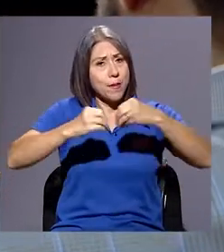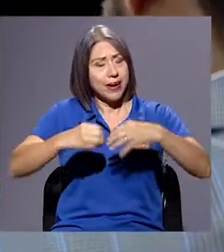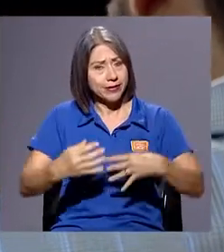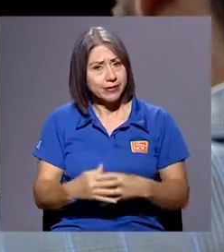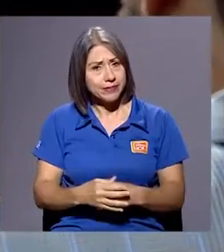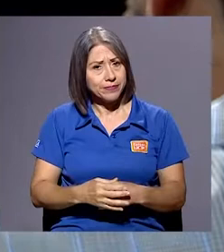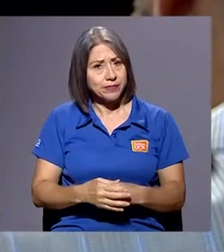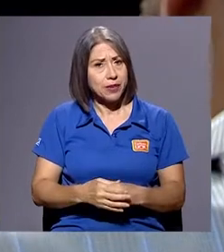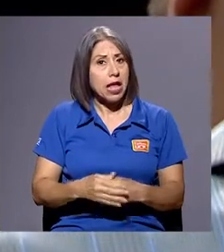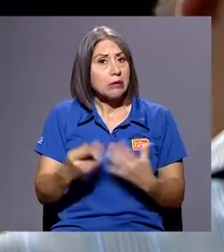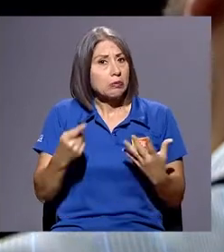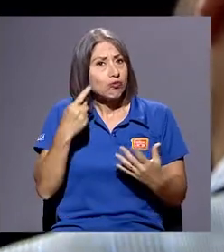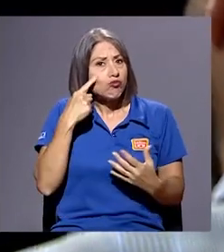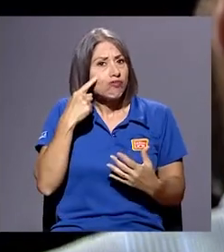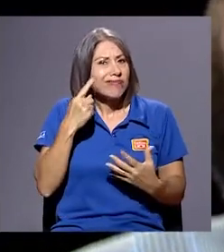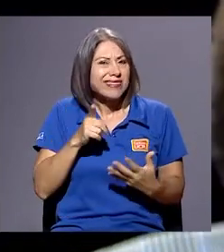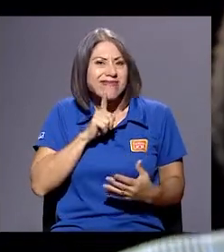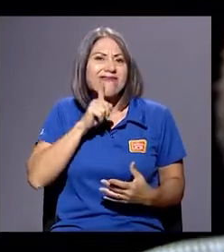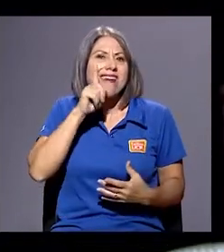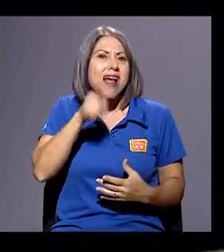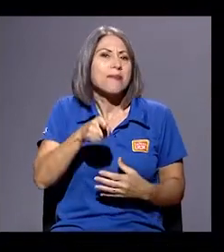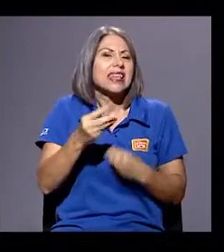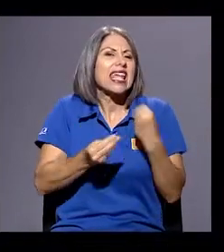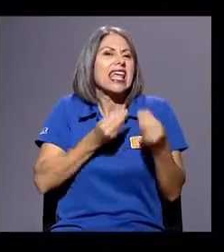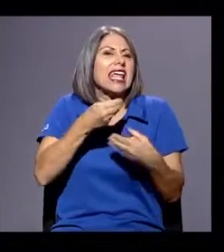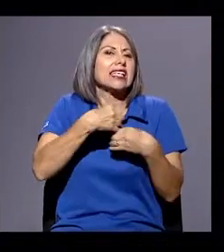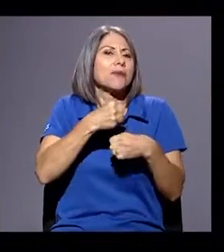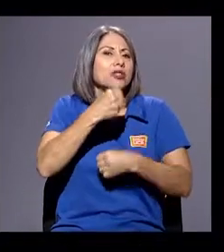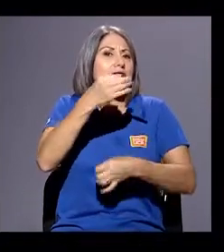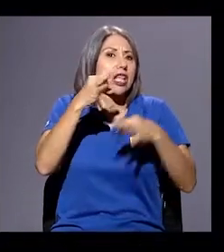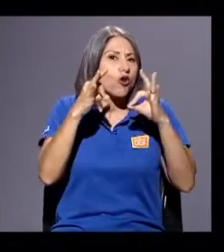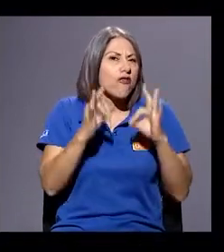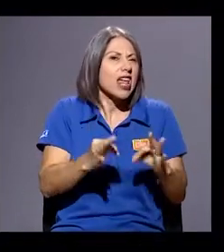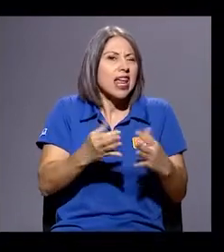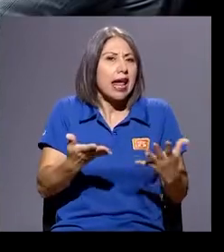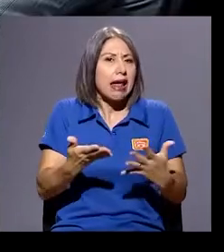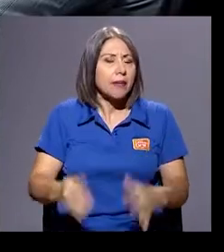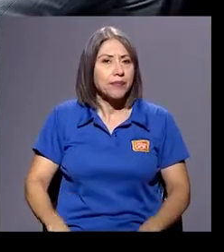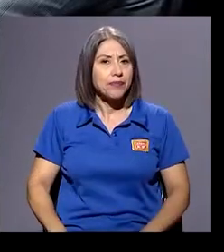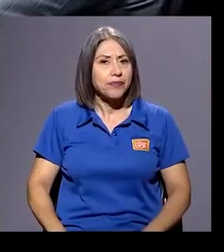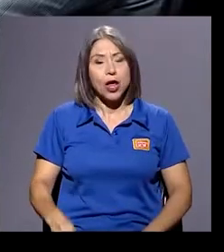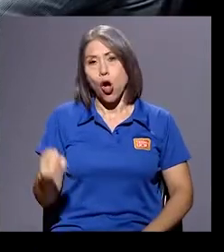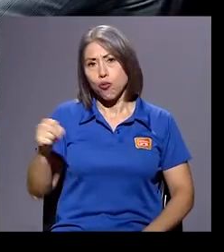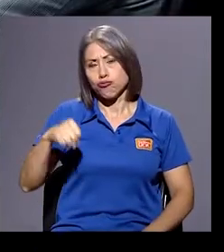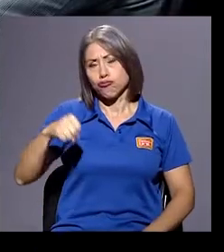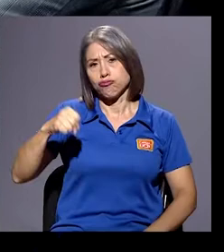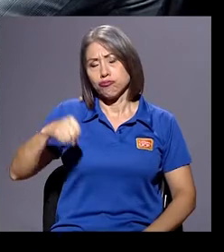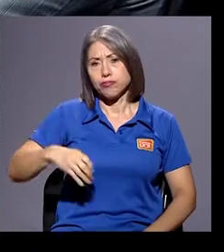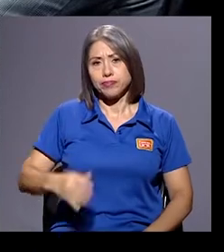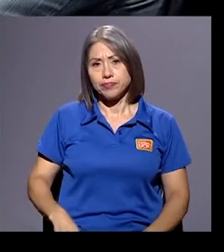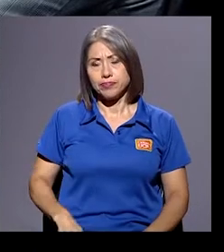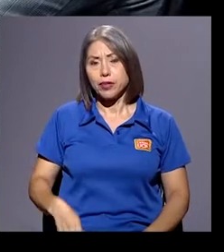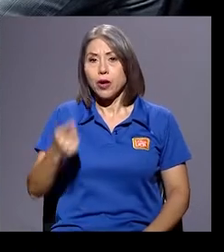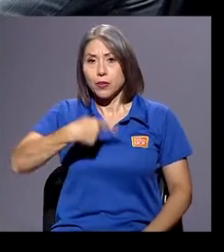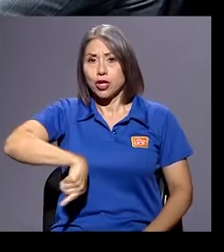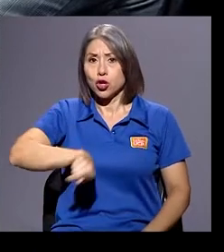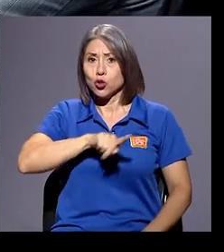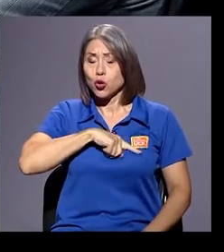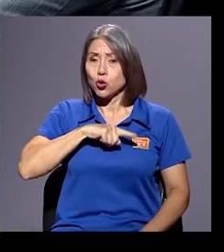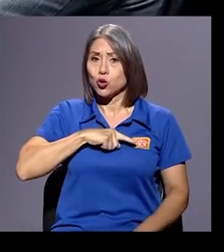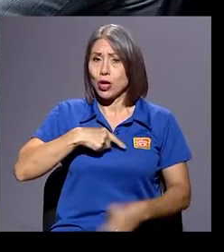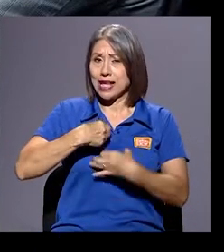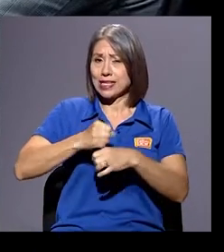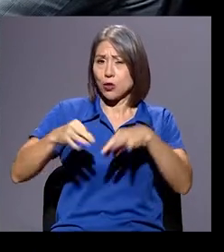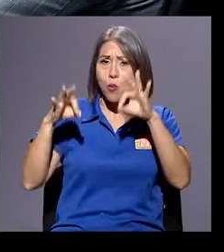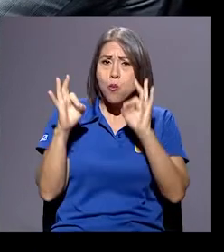¿Hay apuntes de qué estamos verdaderamente haciendo bien, don Gustavo? Bueno, a ver, sí. Lo que estamos haciendo ciertamente muy bien y